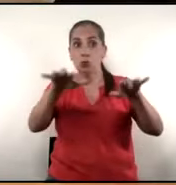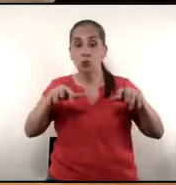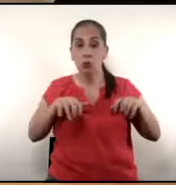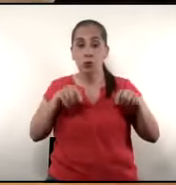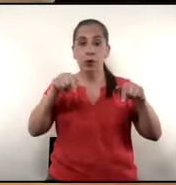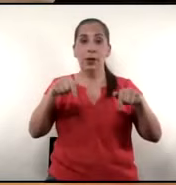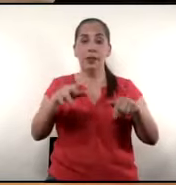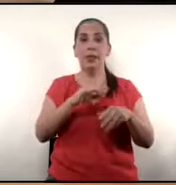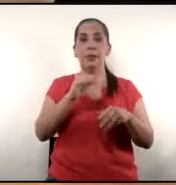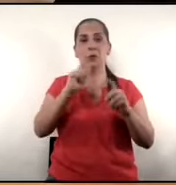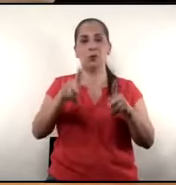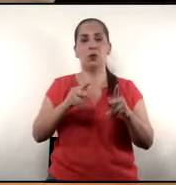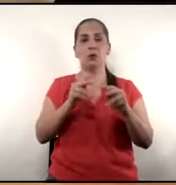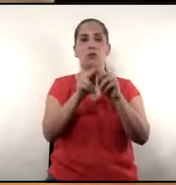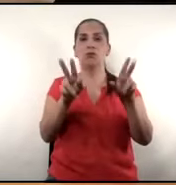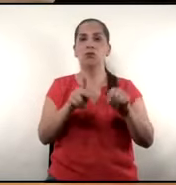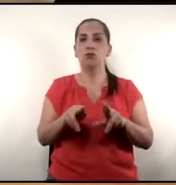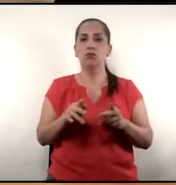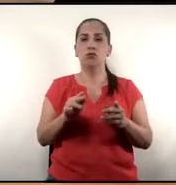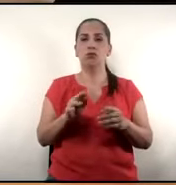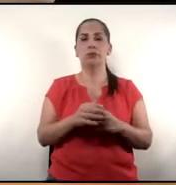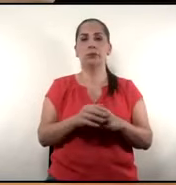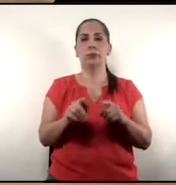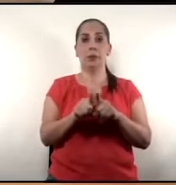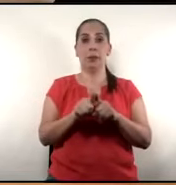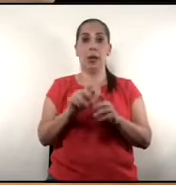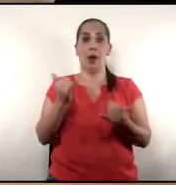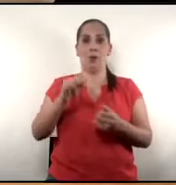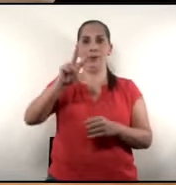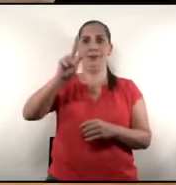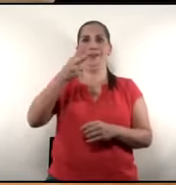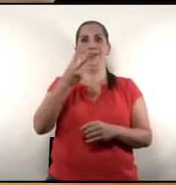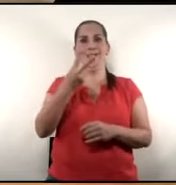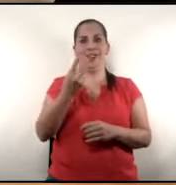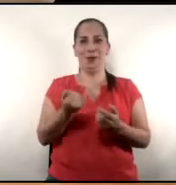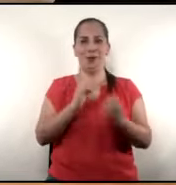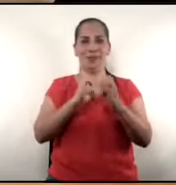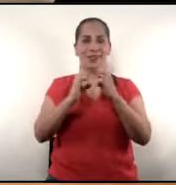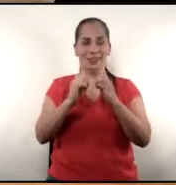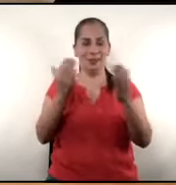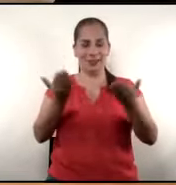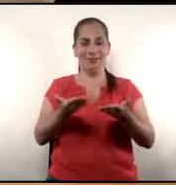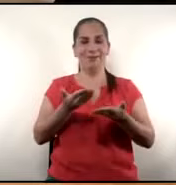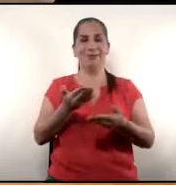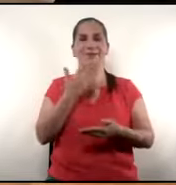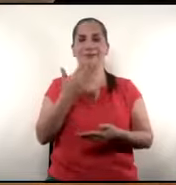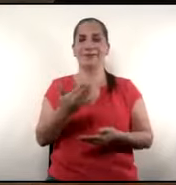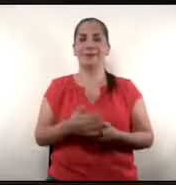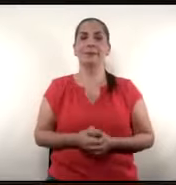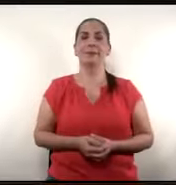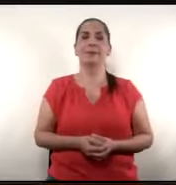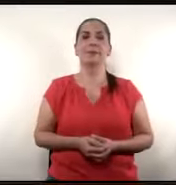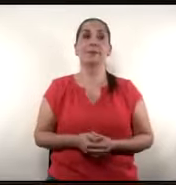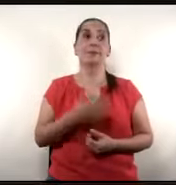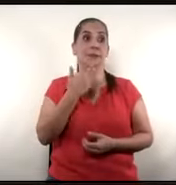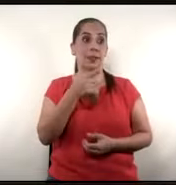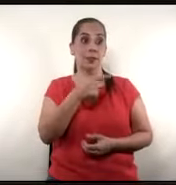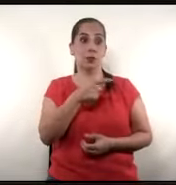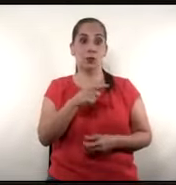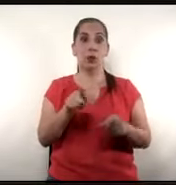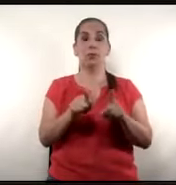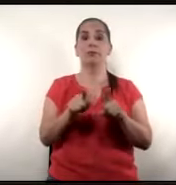siguiendo a través de las redes sociales. Segunda entrevista, vamos a hacer la tarea. Bienvenidos, gracias. Muchas gracias, don Henry, a usted y